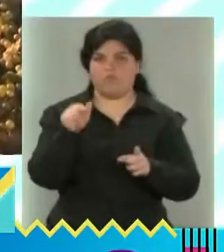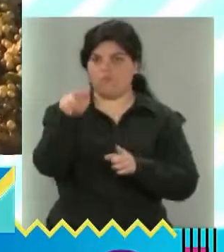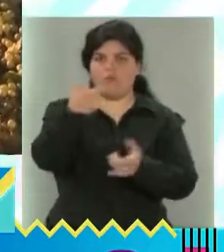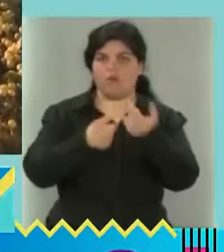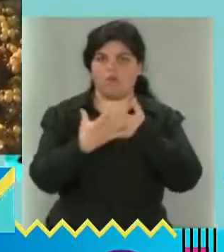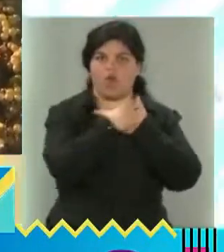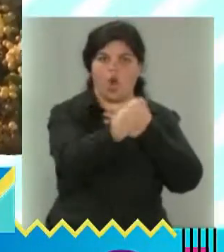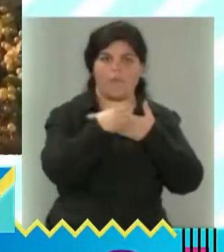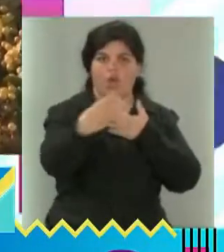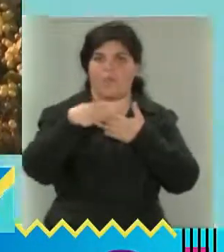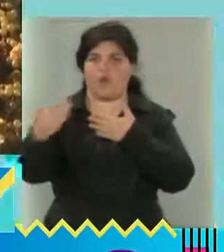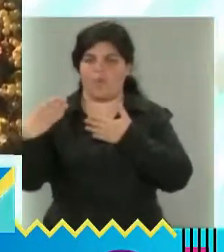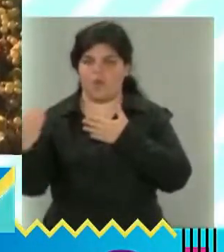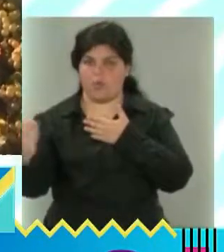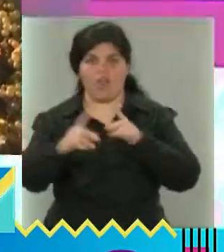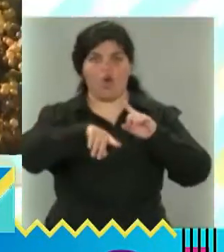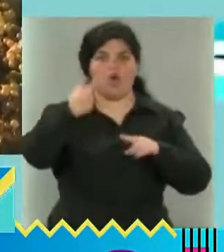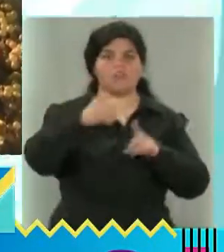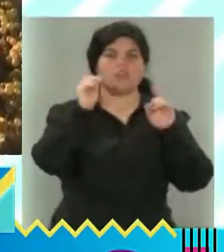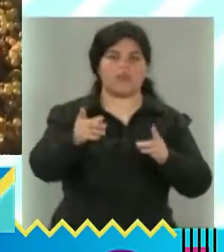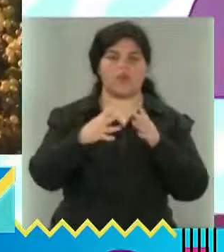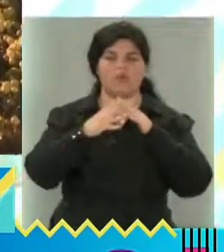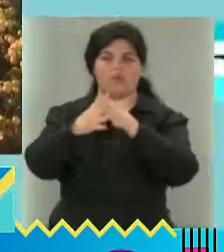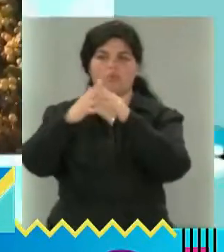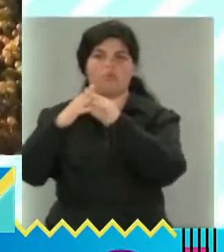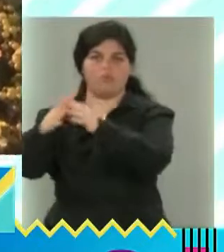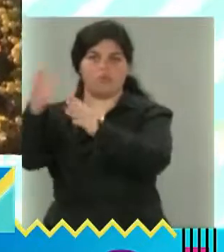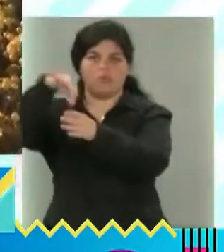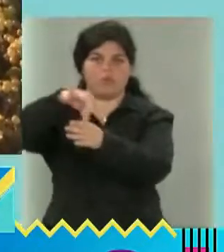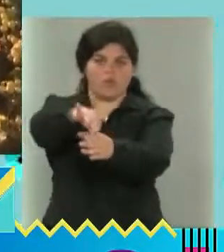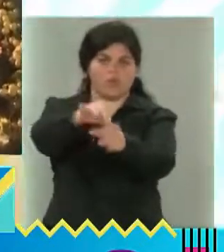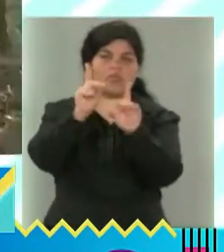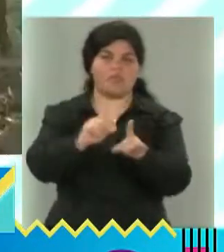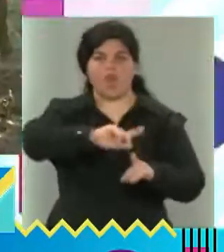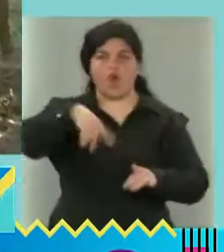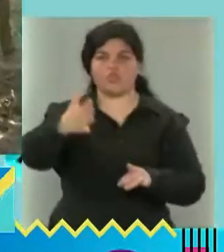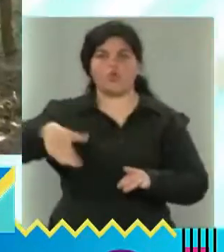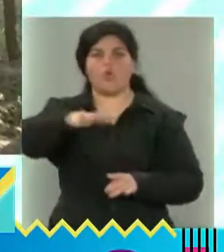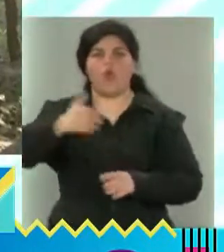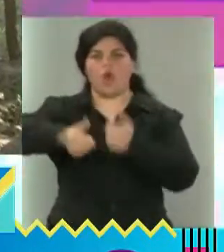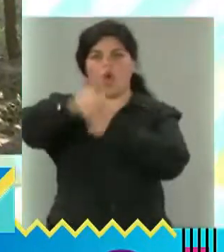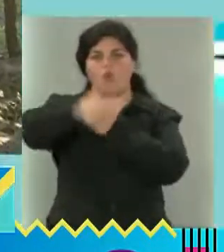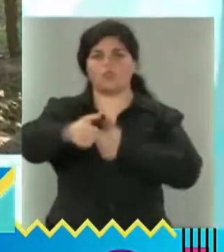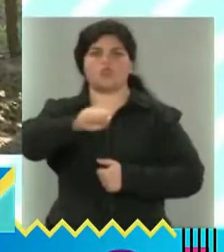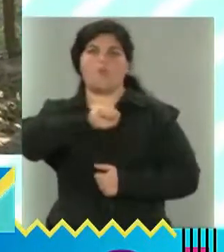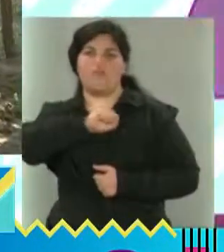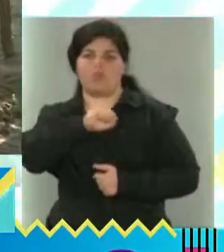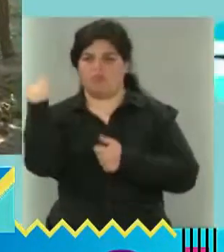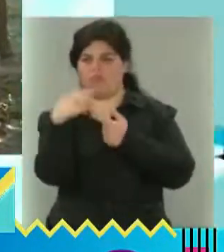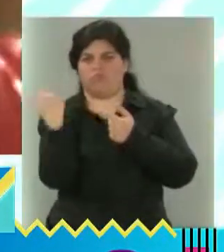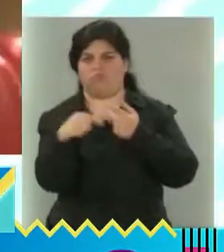Ahora en otros lugares del mundo están cultivando Malbec, incluso en algún lugar haciendo concursos de Malbec y cosas regionales. Entonces, como